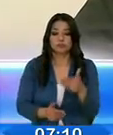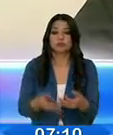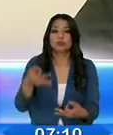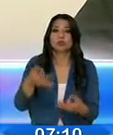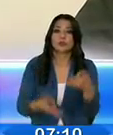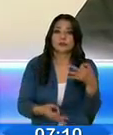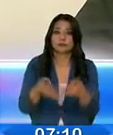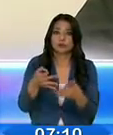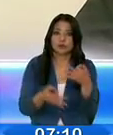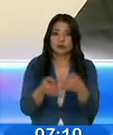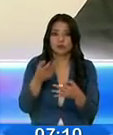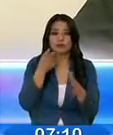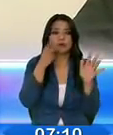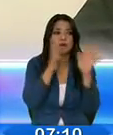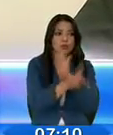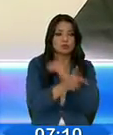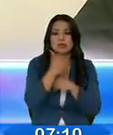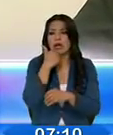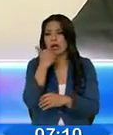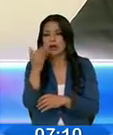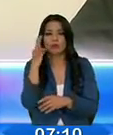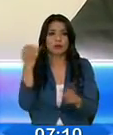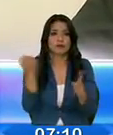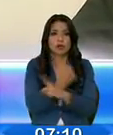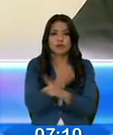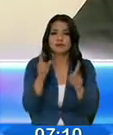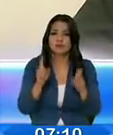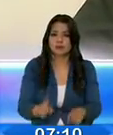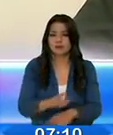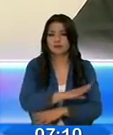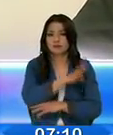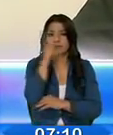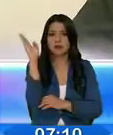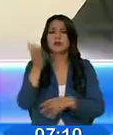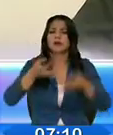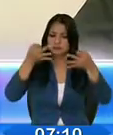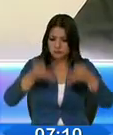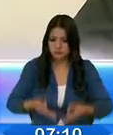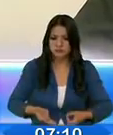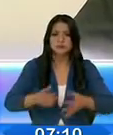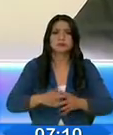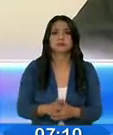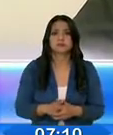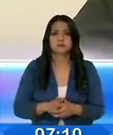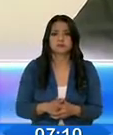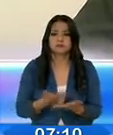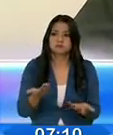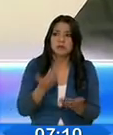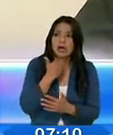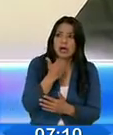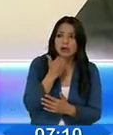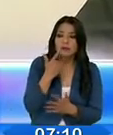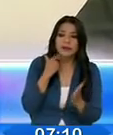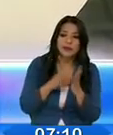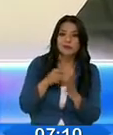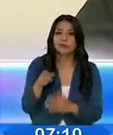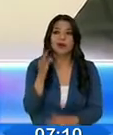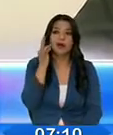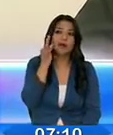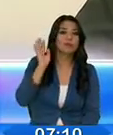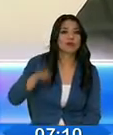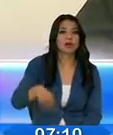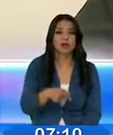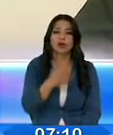causas relativas a denuncias de violencia contra las mujeres sean imparciales, sean justas y no se vean afectadas por estereotipos de género o por